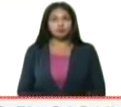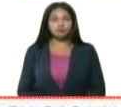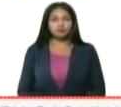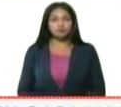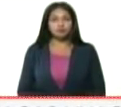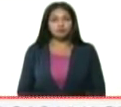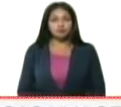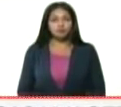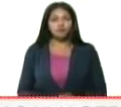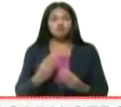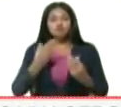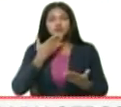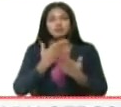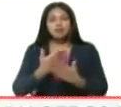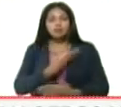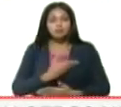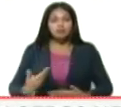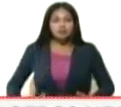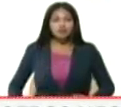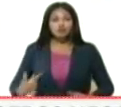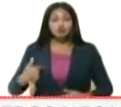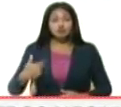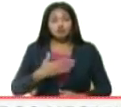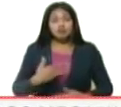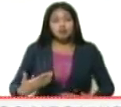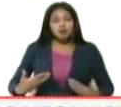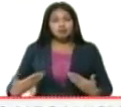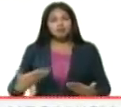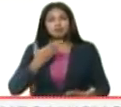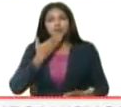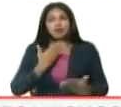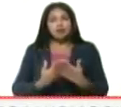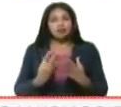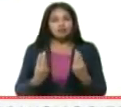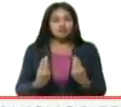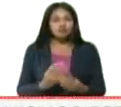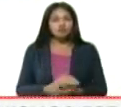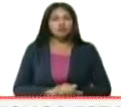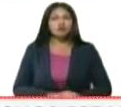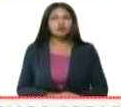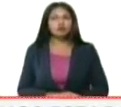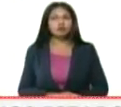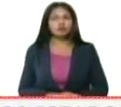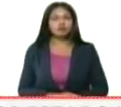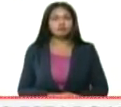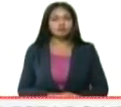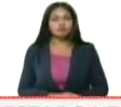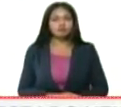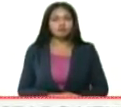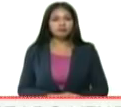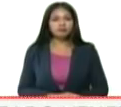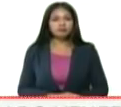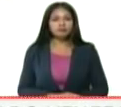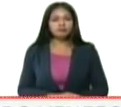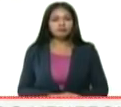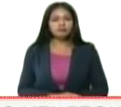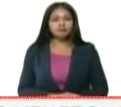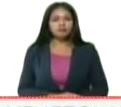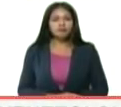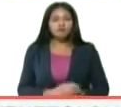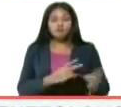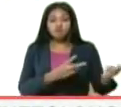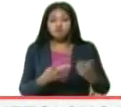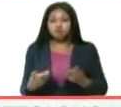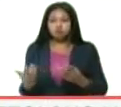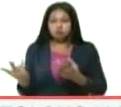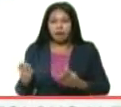presidente. Ante todo, quisiera dar el agradecimiento por el recibir al grupo de